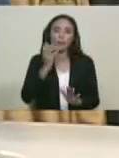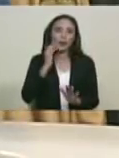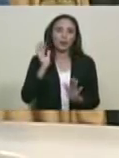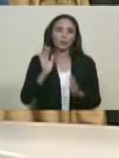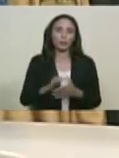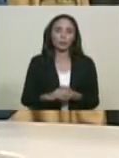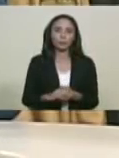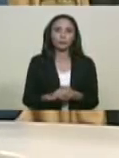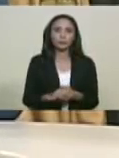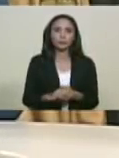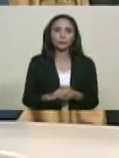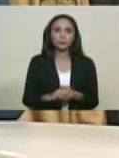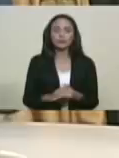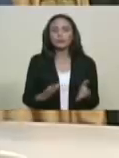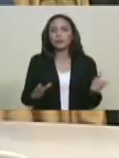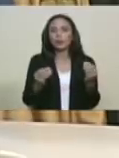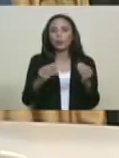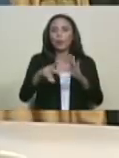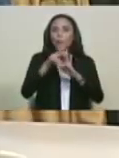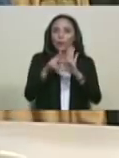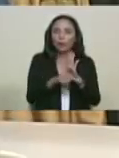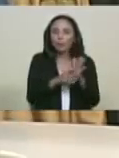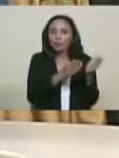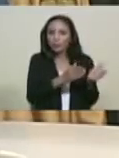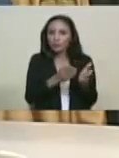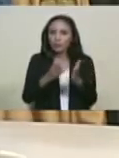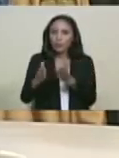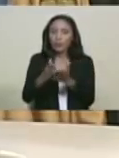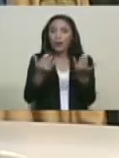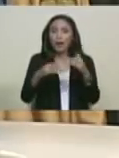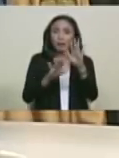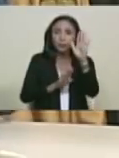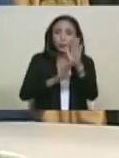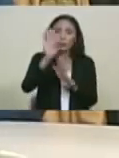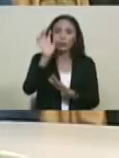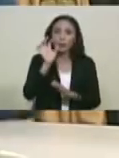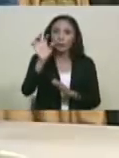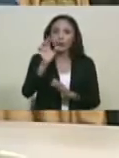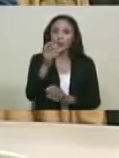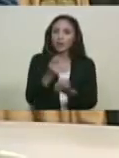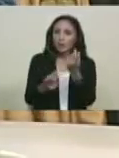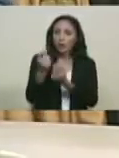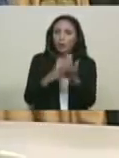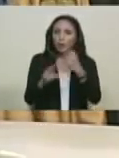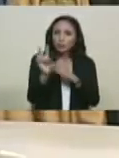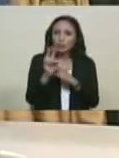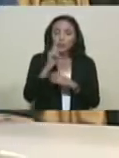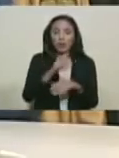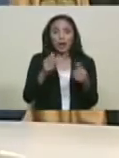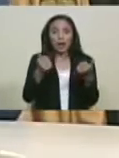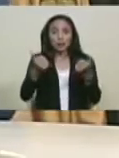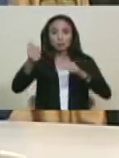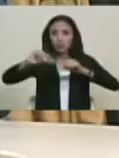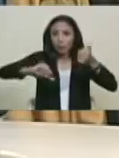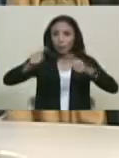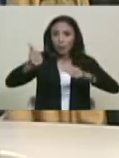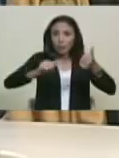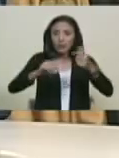porque este plan este programa y la recuperación de venezuela lo vamos a hacer por las buenas